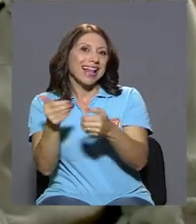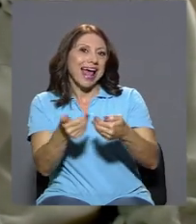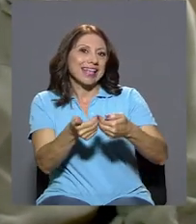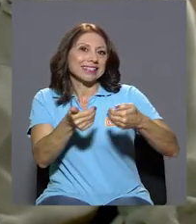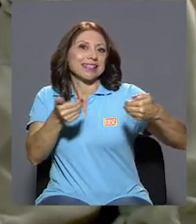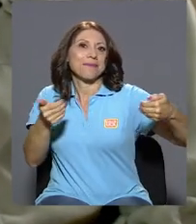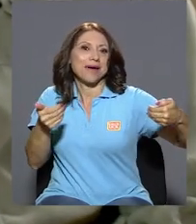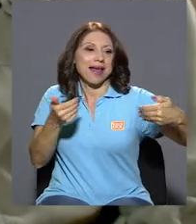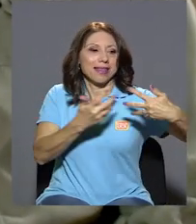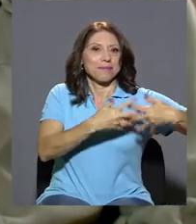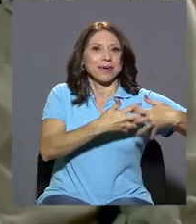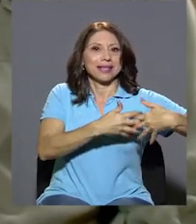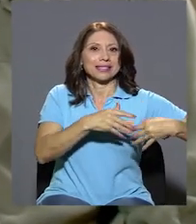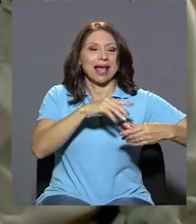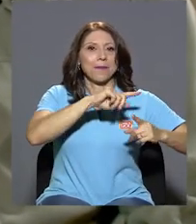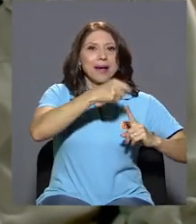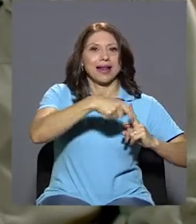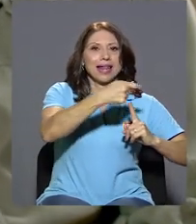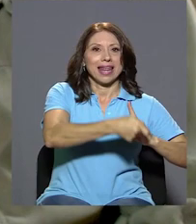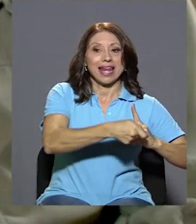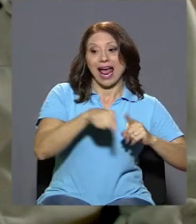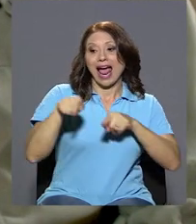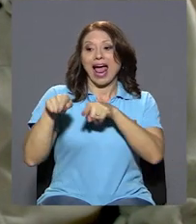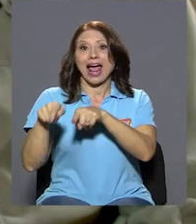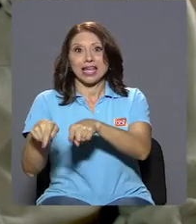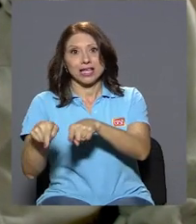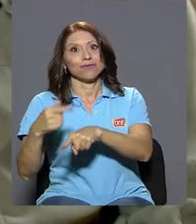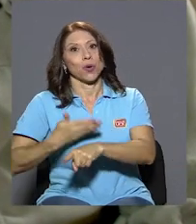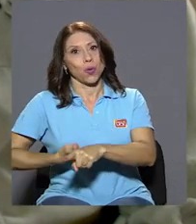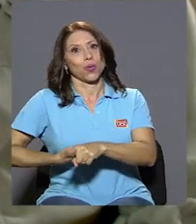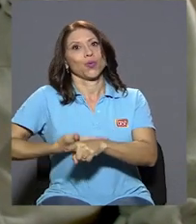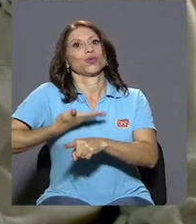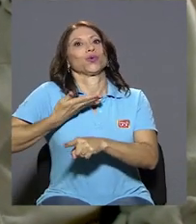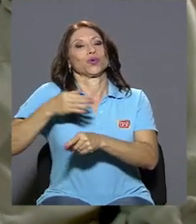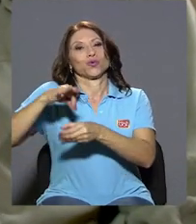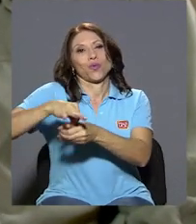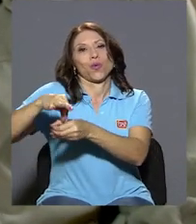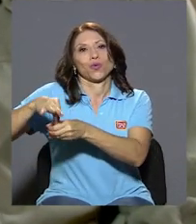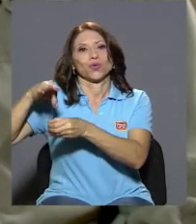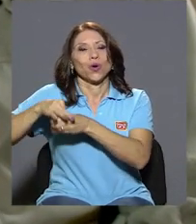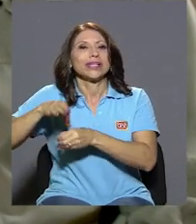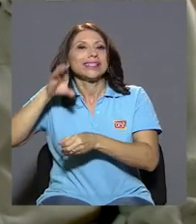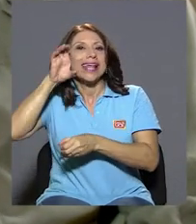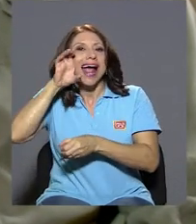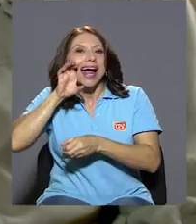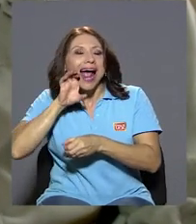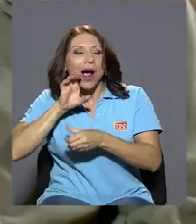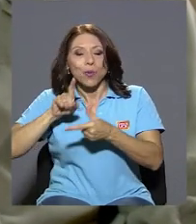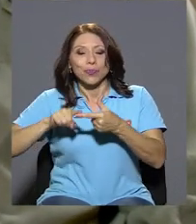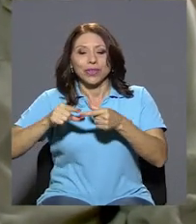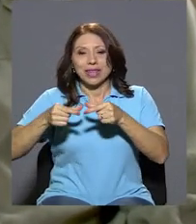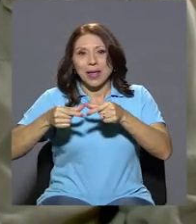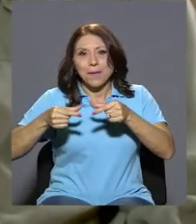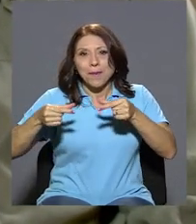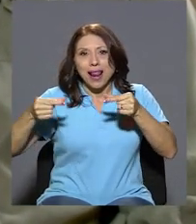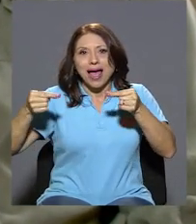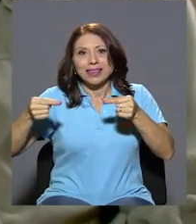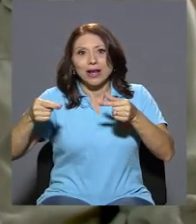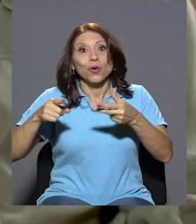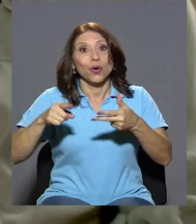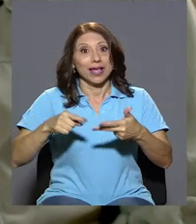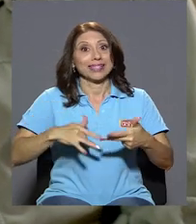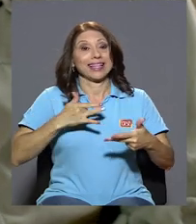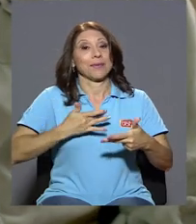producción bananera muy orgullosos productores de cacao productores de plátano y muy